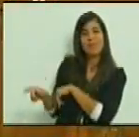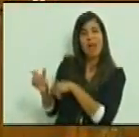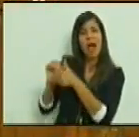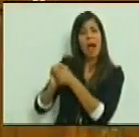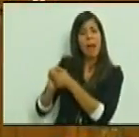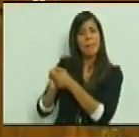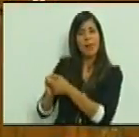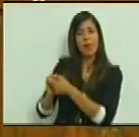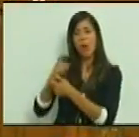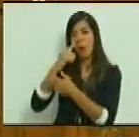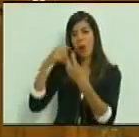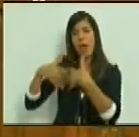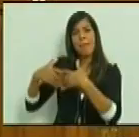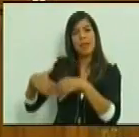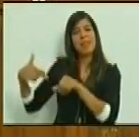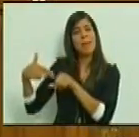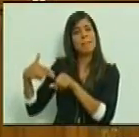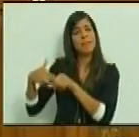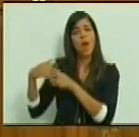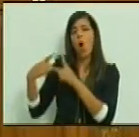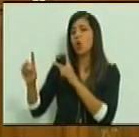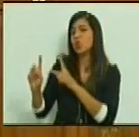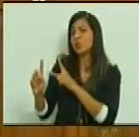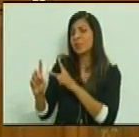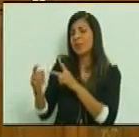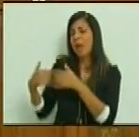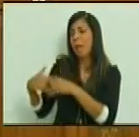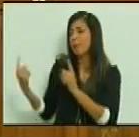de Pequivén y el ministro Eulogio del Pino, por ejemplo,